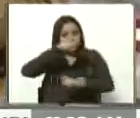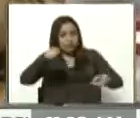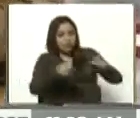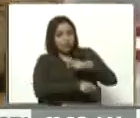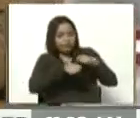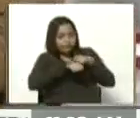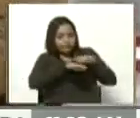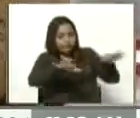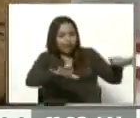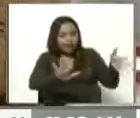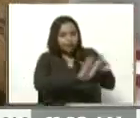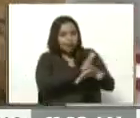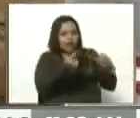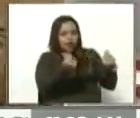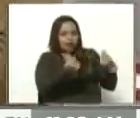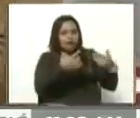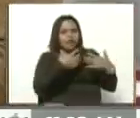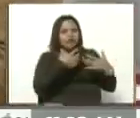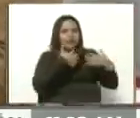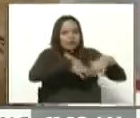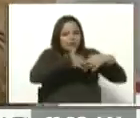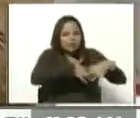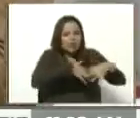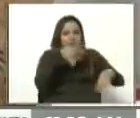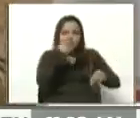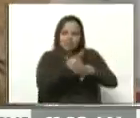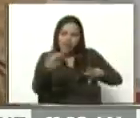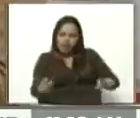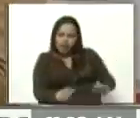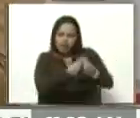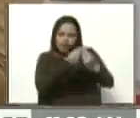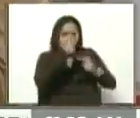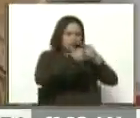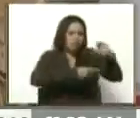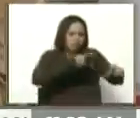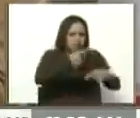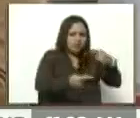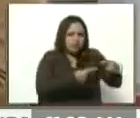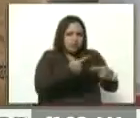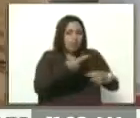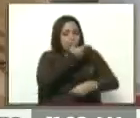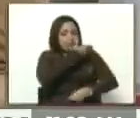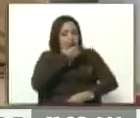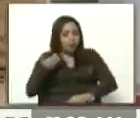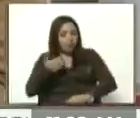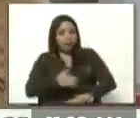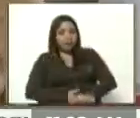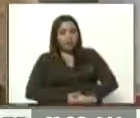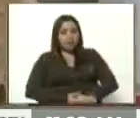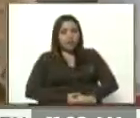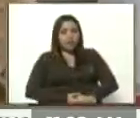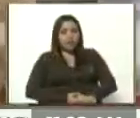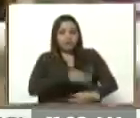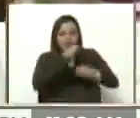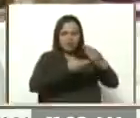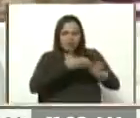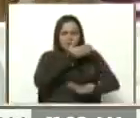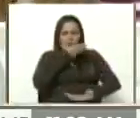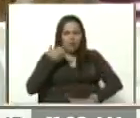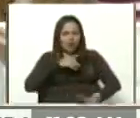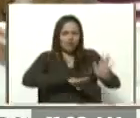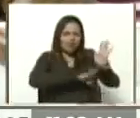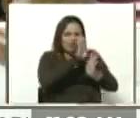diversificación del aparato productivo, el cual debe venir acompañado de procesos de envergadura para la tecnificación y el desarrollo de los